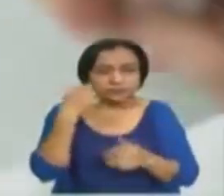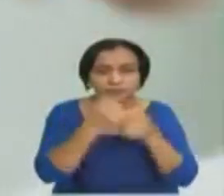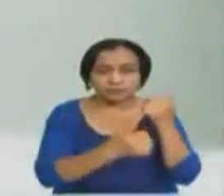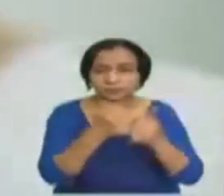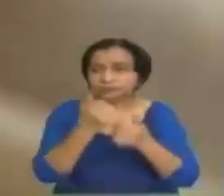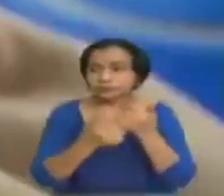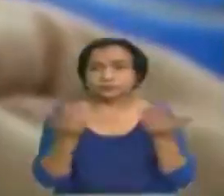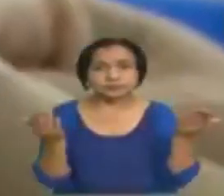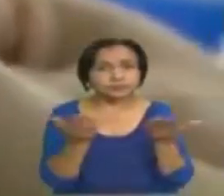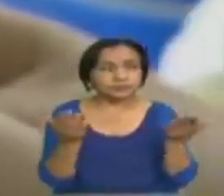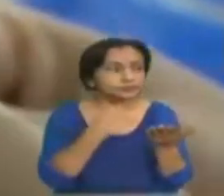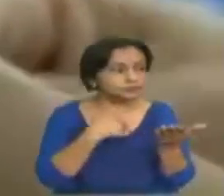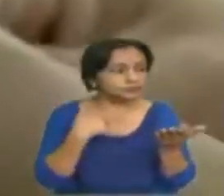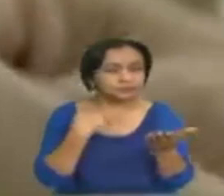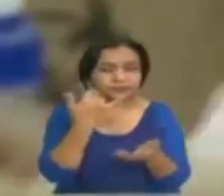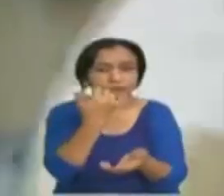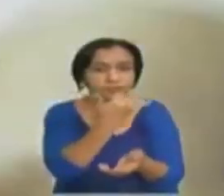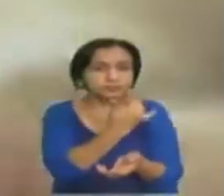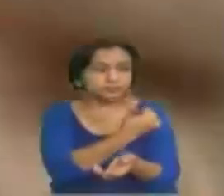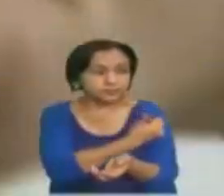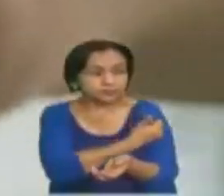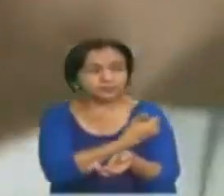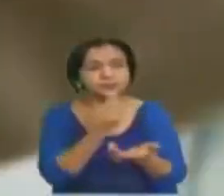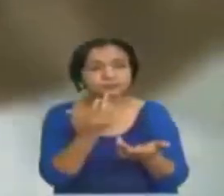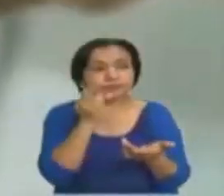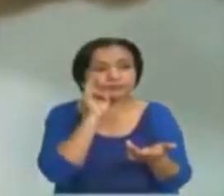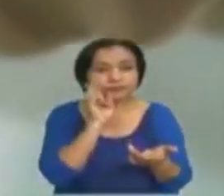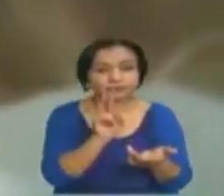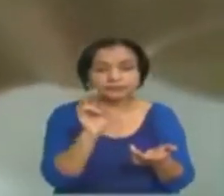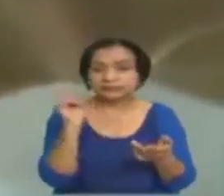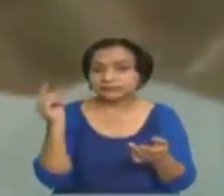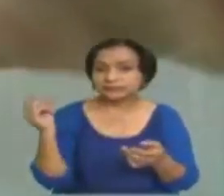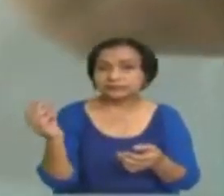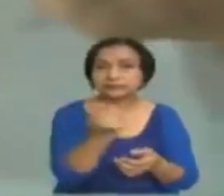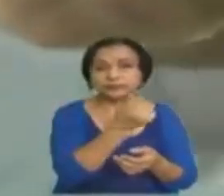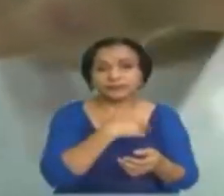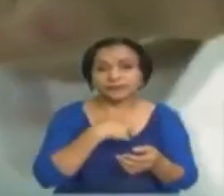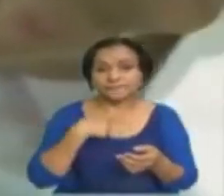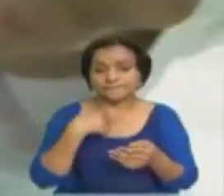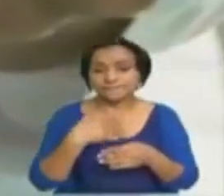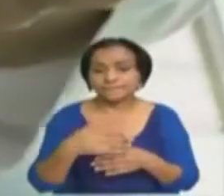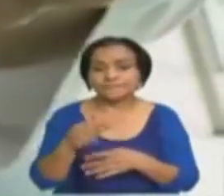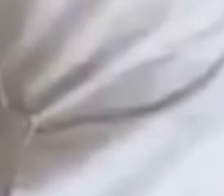Murillo, aseguró que ya están implementando un plan de seguridad para personas con VIH y sus familias,